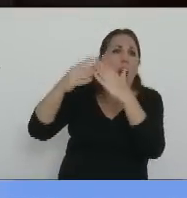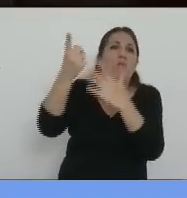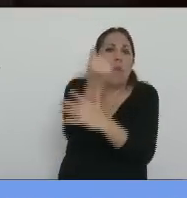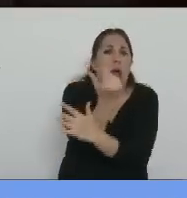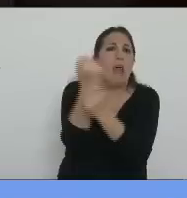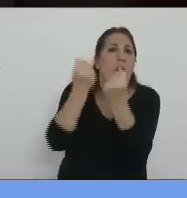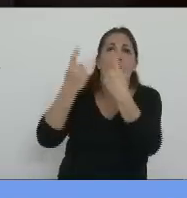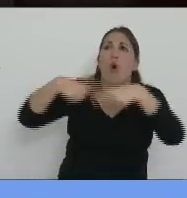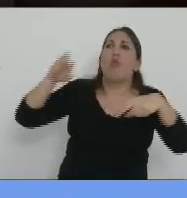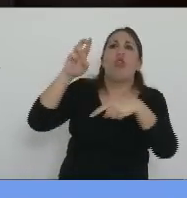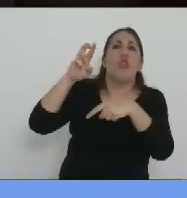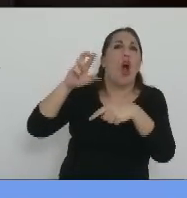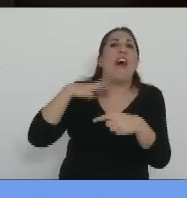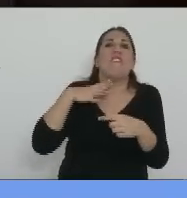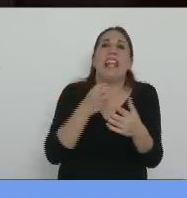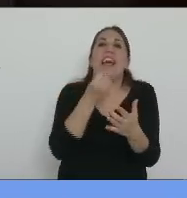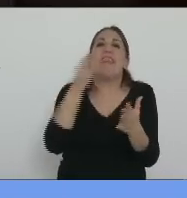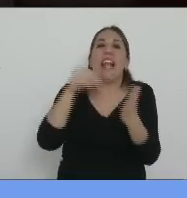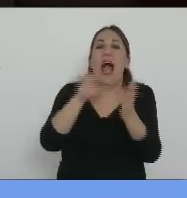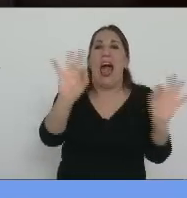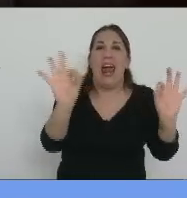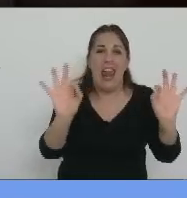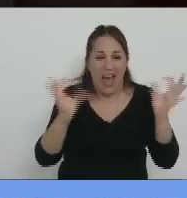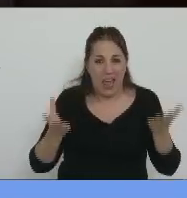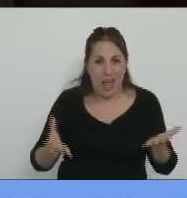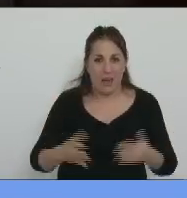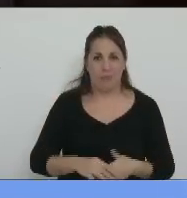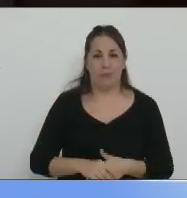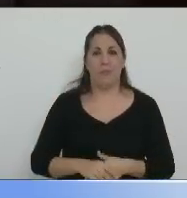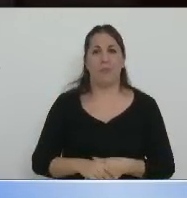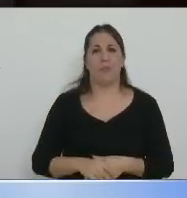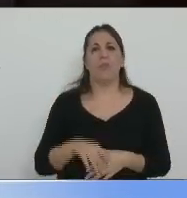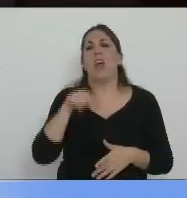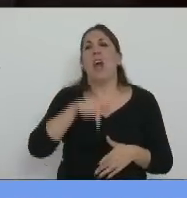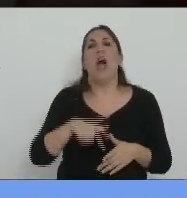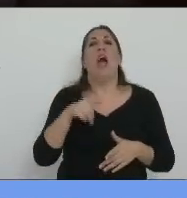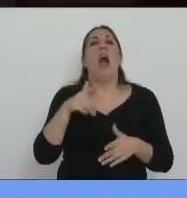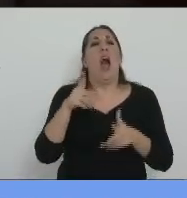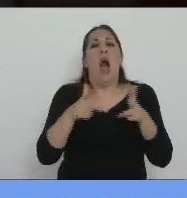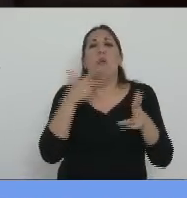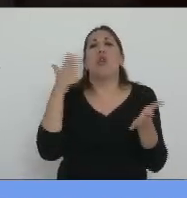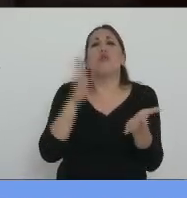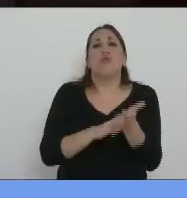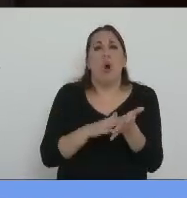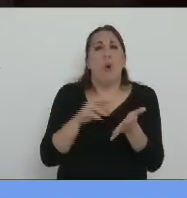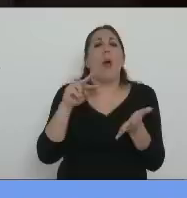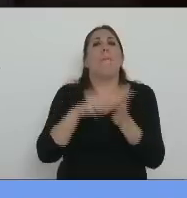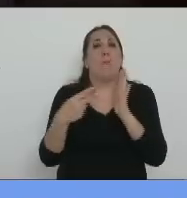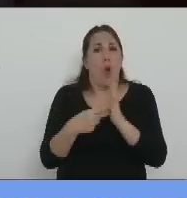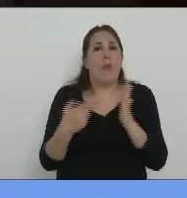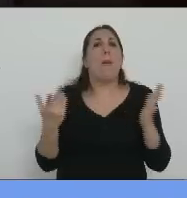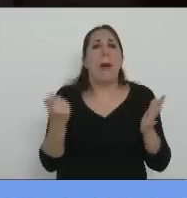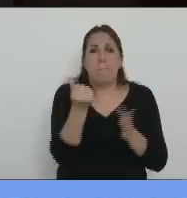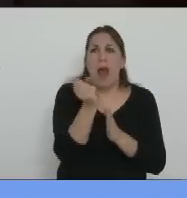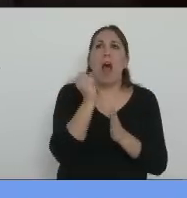declararon aunque se habló de los problemas de la fuga claro que es un problema de la